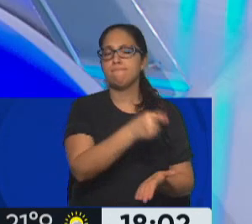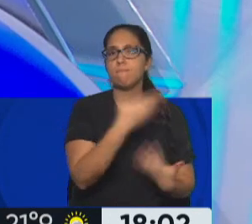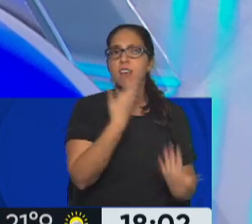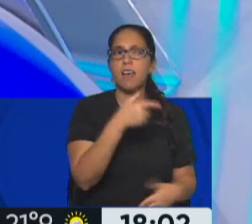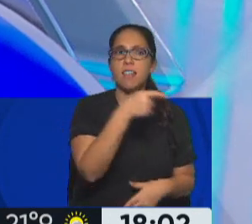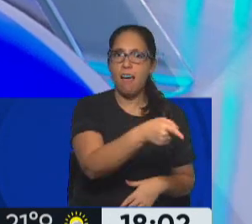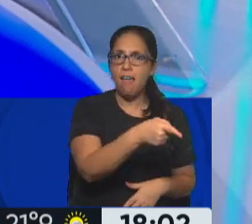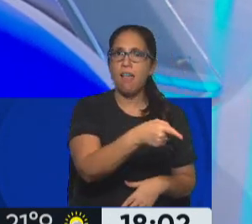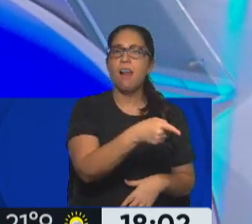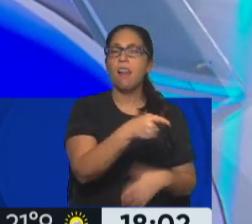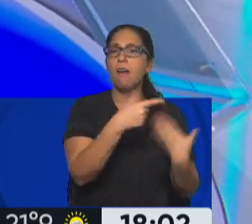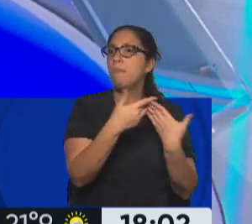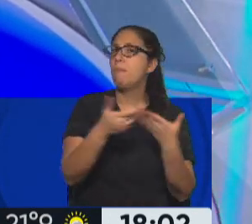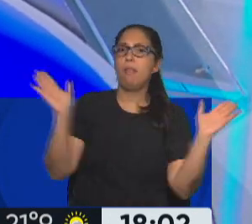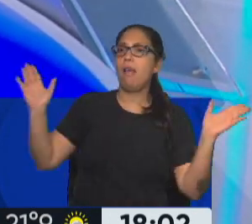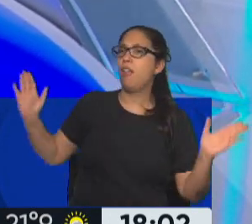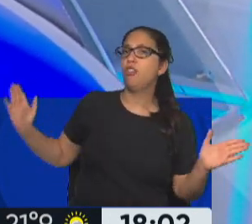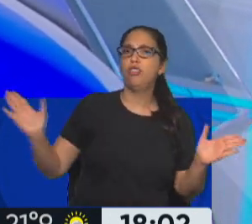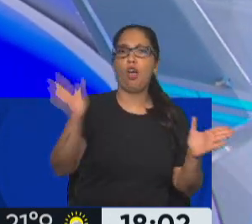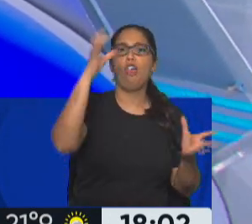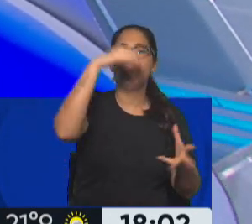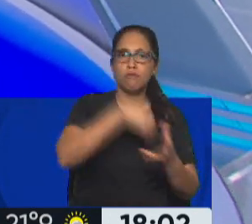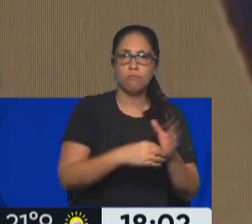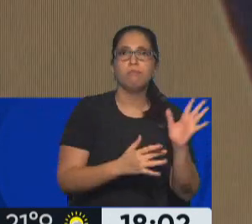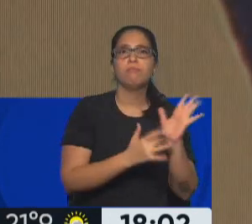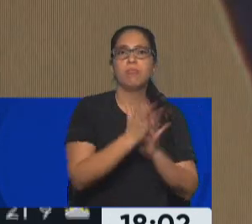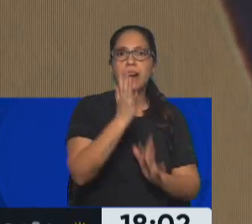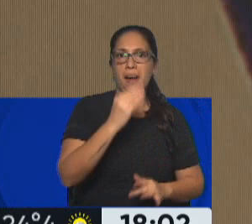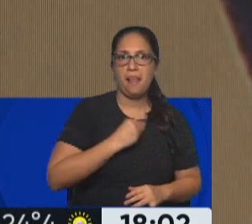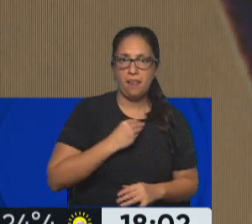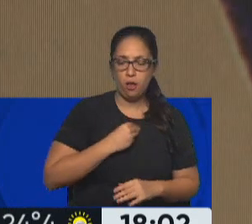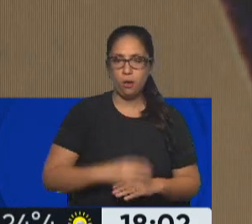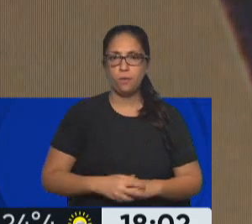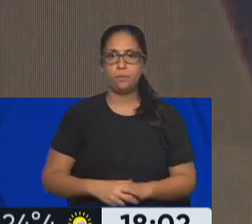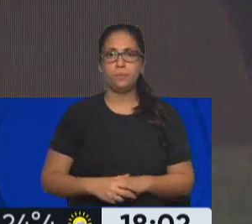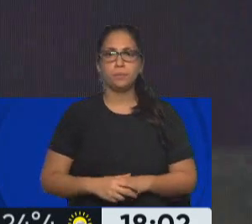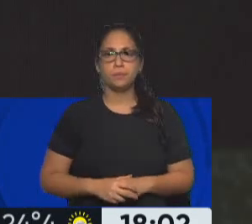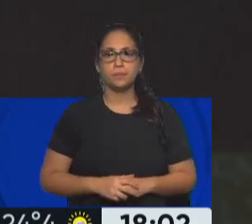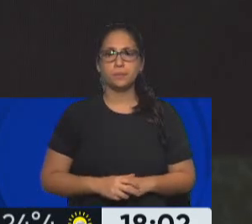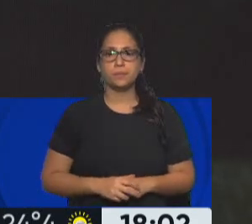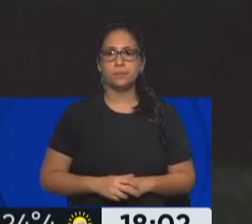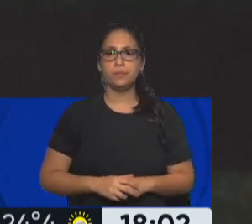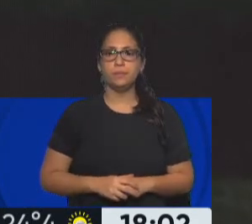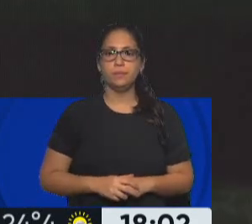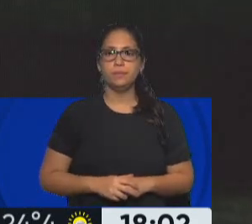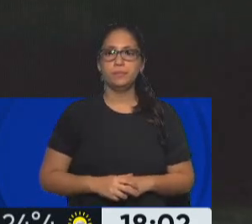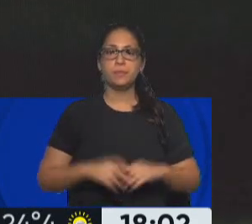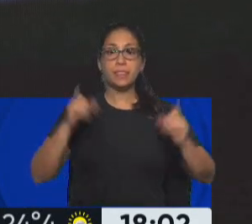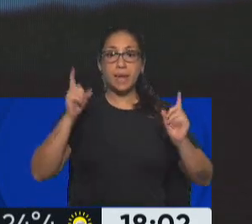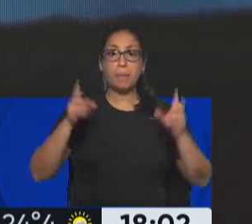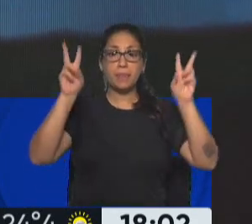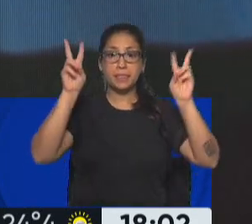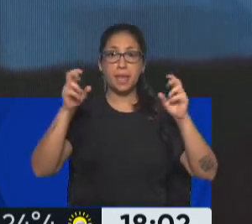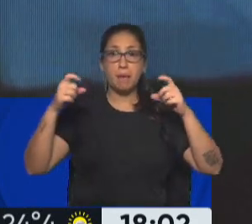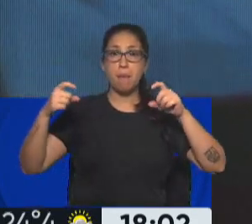puertas, podríamos decir, a todos, ¿no? Y ha intervenido, obviamente, en diferentes conflictos que ya estaremos dando